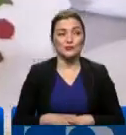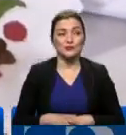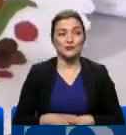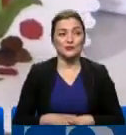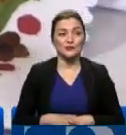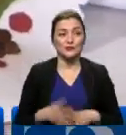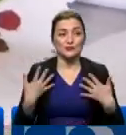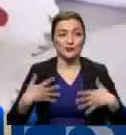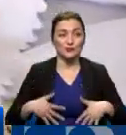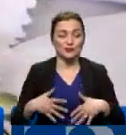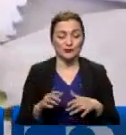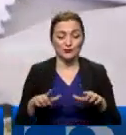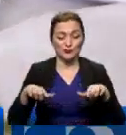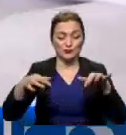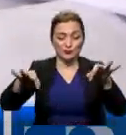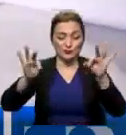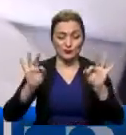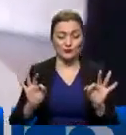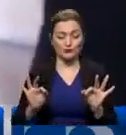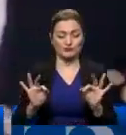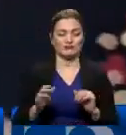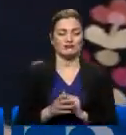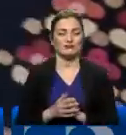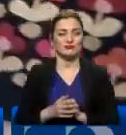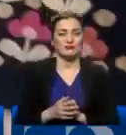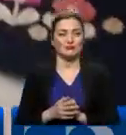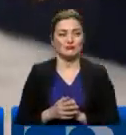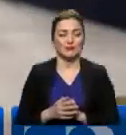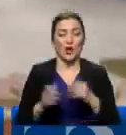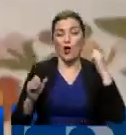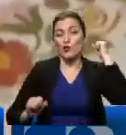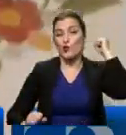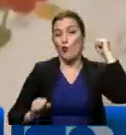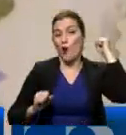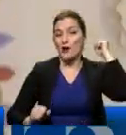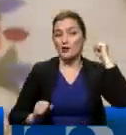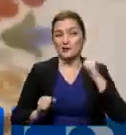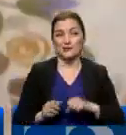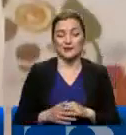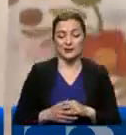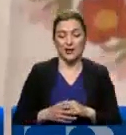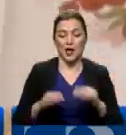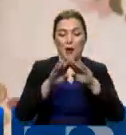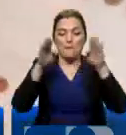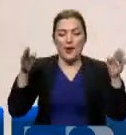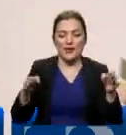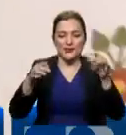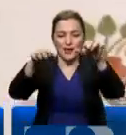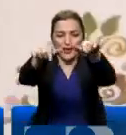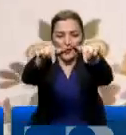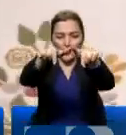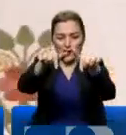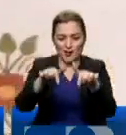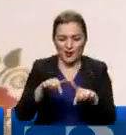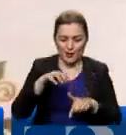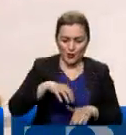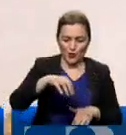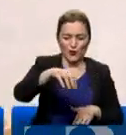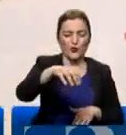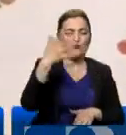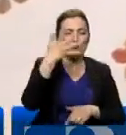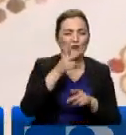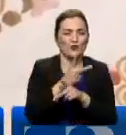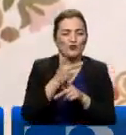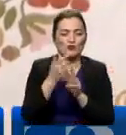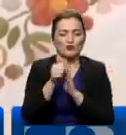unas paneras, tenemos unos tapetes, tenemos toallas, caminos de mesa y un sinnúmero de productos que se elabora artesanalmente, ¿no?